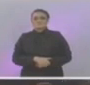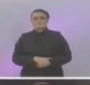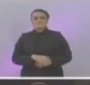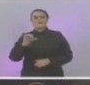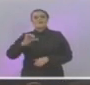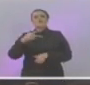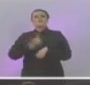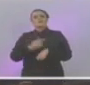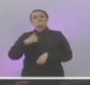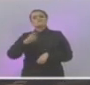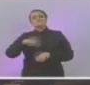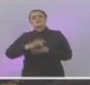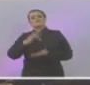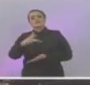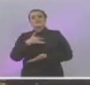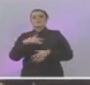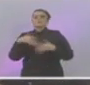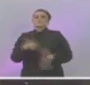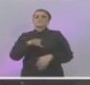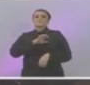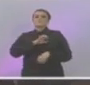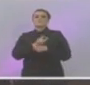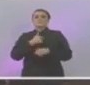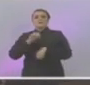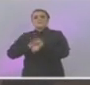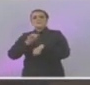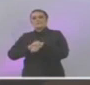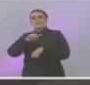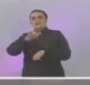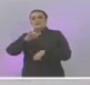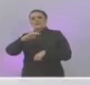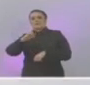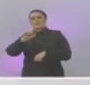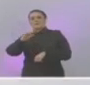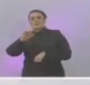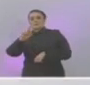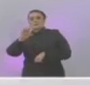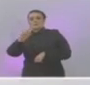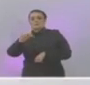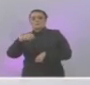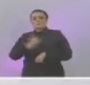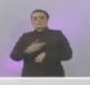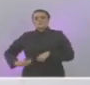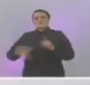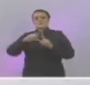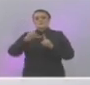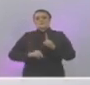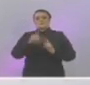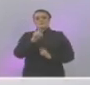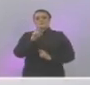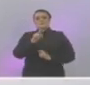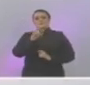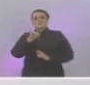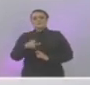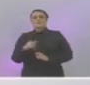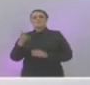El día de hoy quiero agradecer especialmente la presencia de mi amigo Alejandro Moreno Cárdenas, presidente nacional del Partido Revolucionario